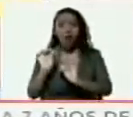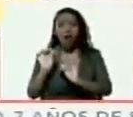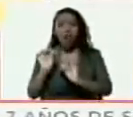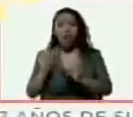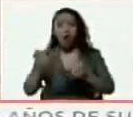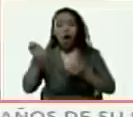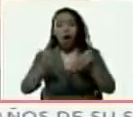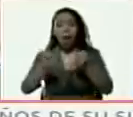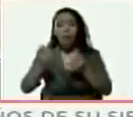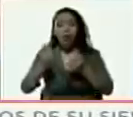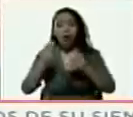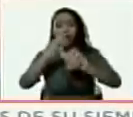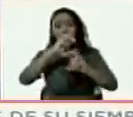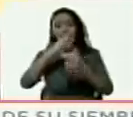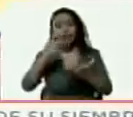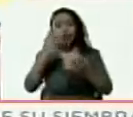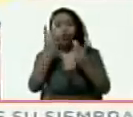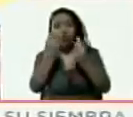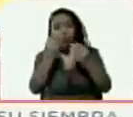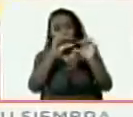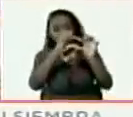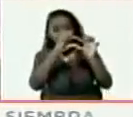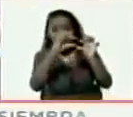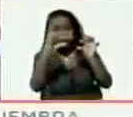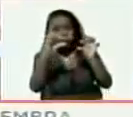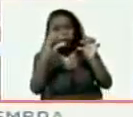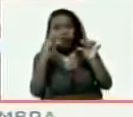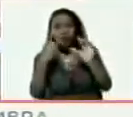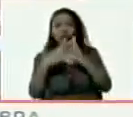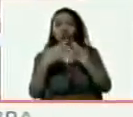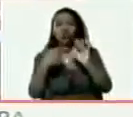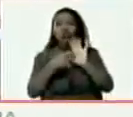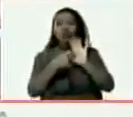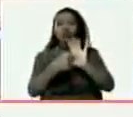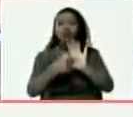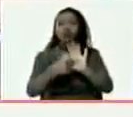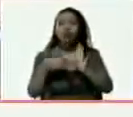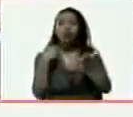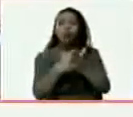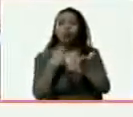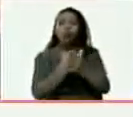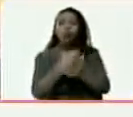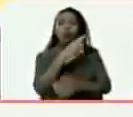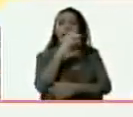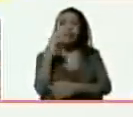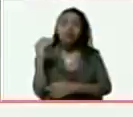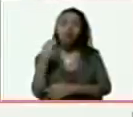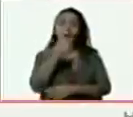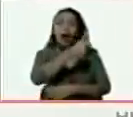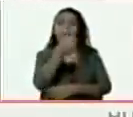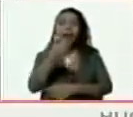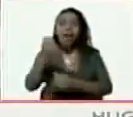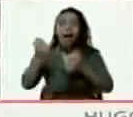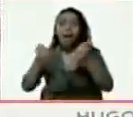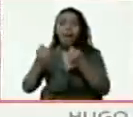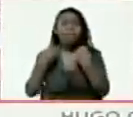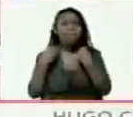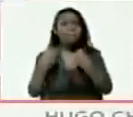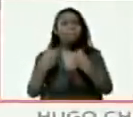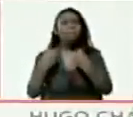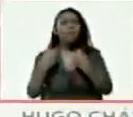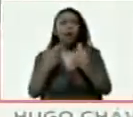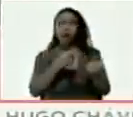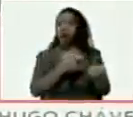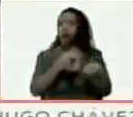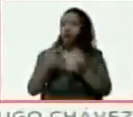camiones y las matrículas, y ya todos señalaron que era un costo de $300 que les daban a cada camión para que